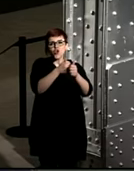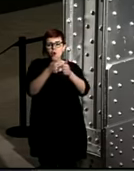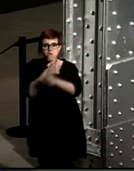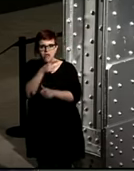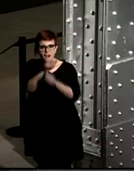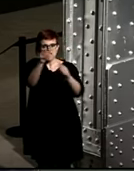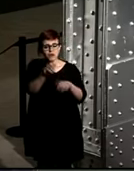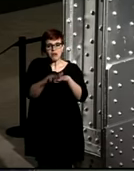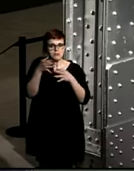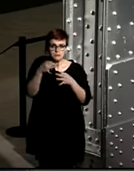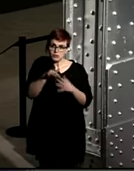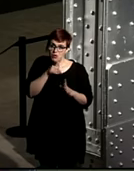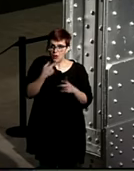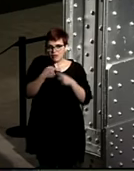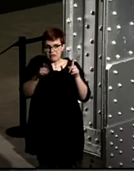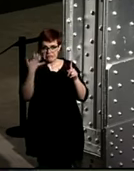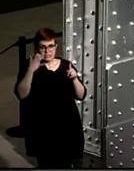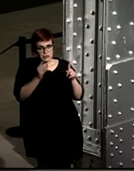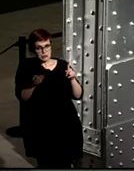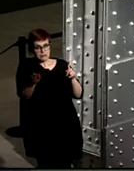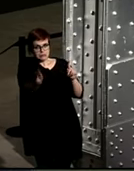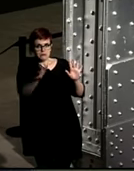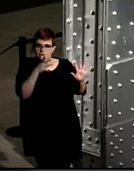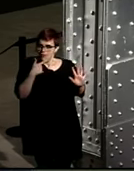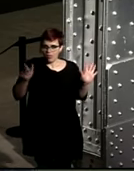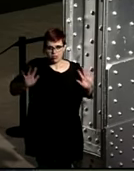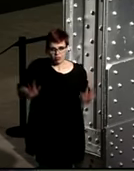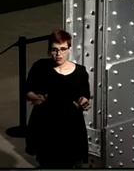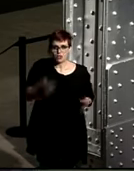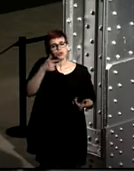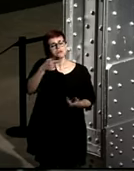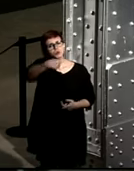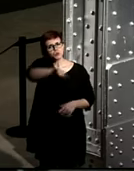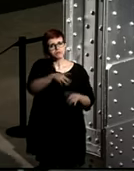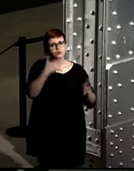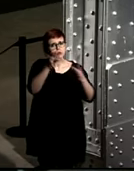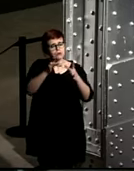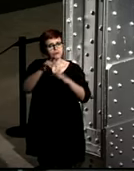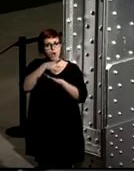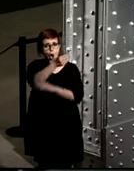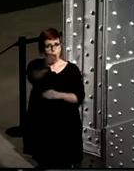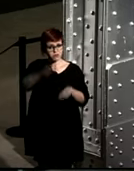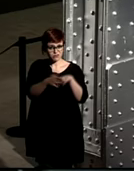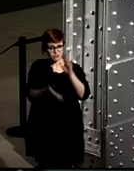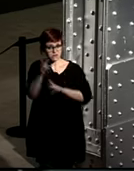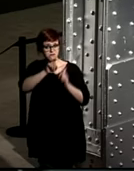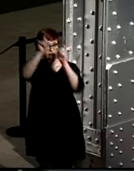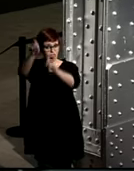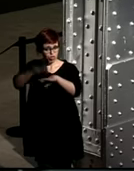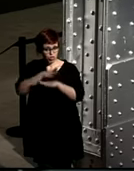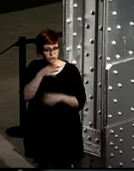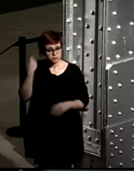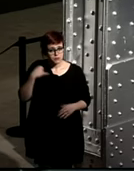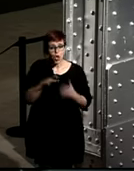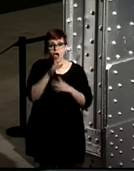sacarlo de lo que habían hecho grandes maestros anteriormente. Y tú hablaste con muchos muchachos o con gente que ha tenido que marcharse, pues gente como ya sabemos, es el pan de cada